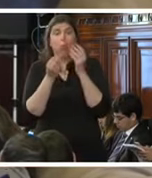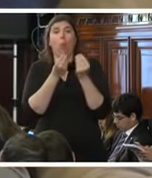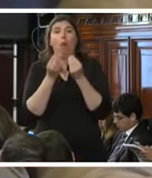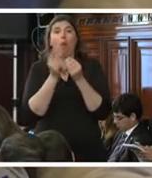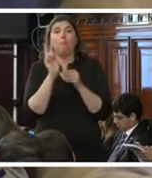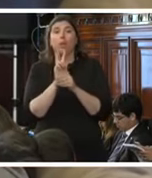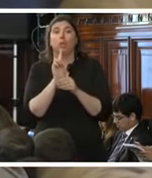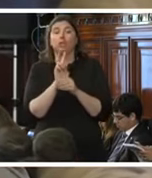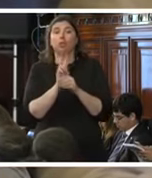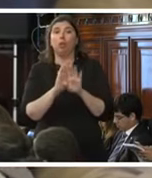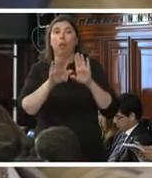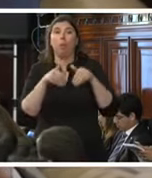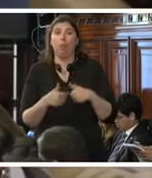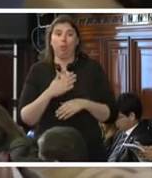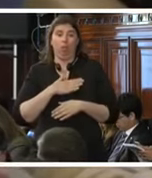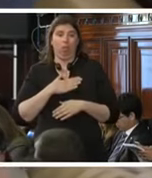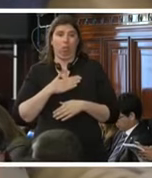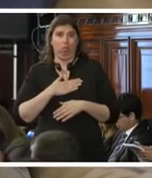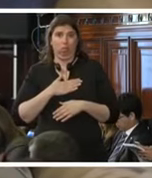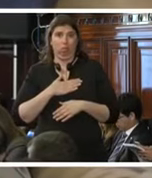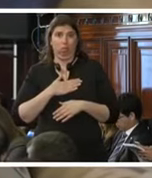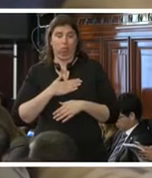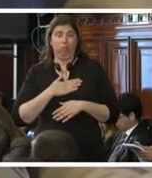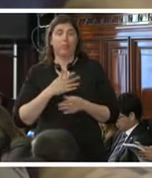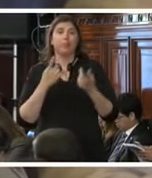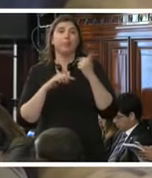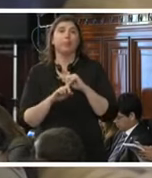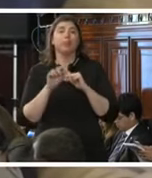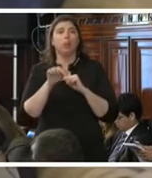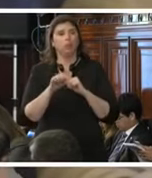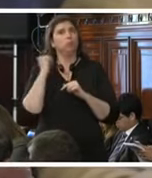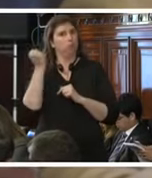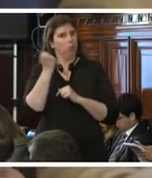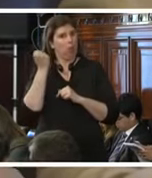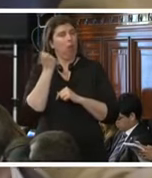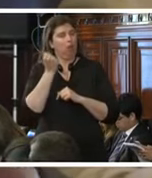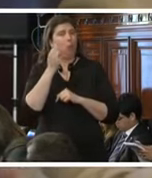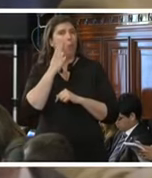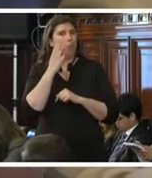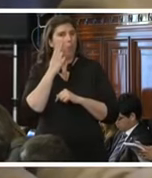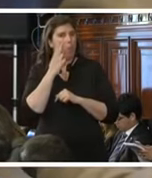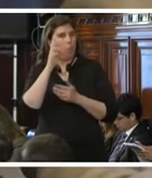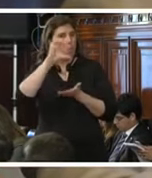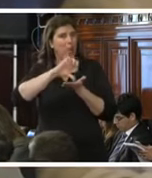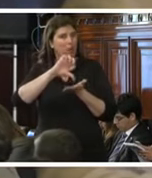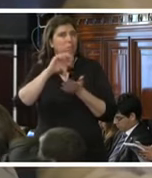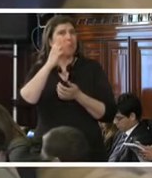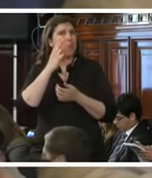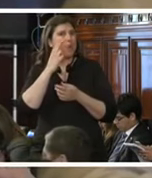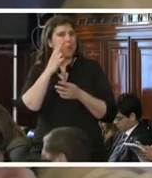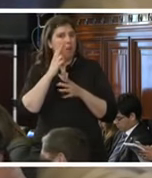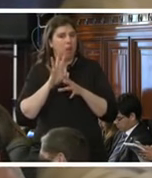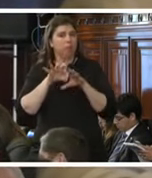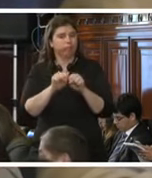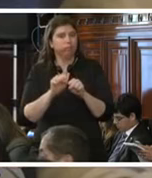de la propiedad privada. Y esto es particularmente significativo en un país en donde los problemas sociales ligados al acceso a la tierra